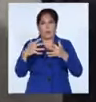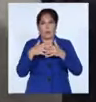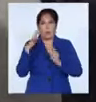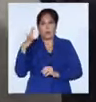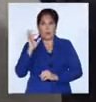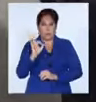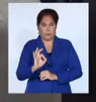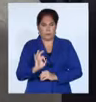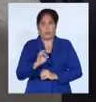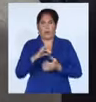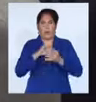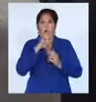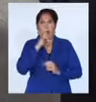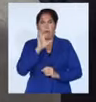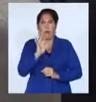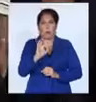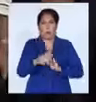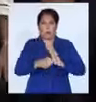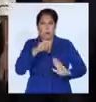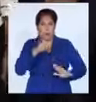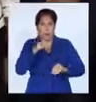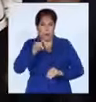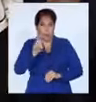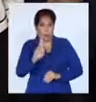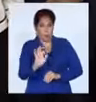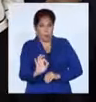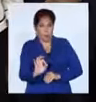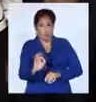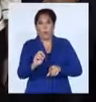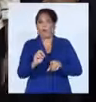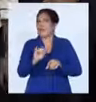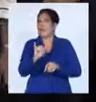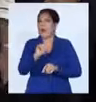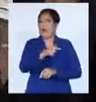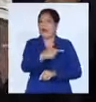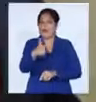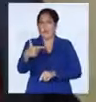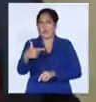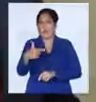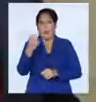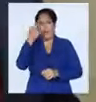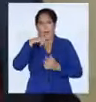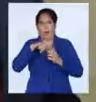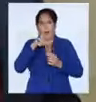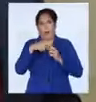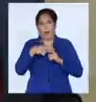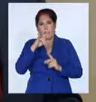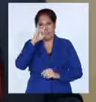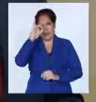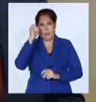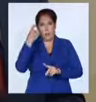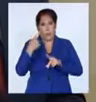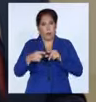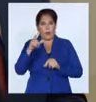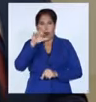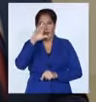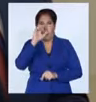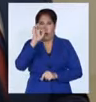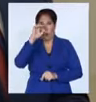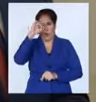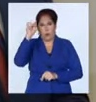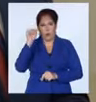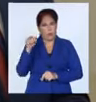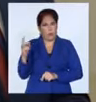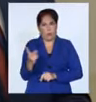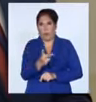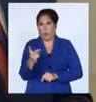Peñalver, representante permanente de Cuba en Naciones Unidas, por los vicecancilleres Anayansi Rodríguez Camejo y Carlos Fernández de Cosío,